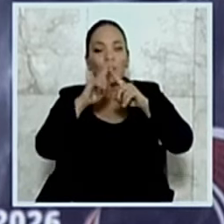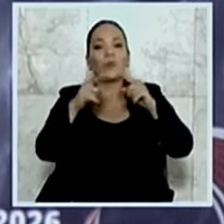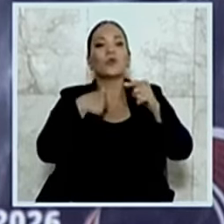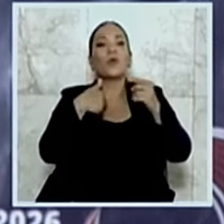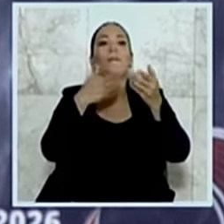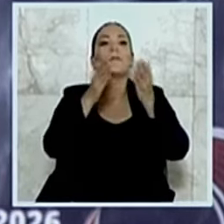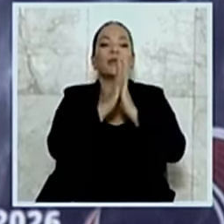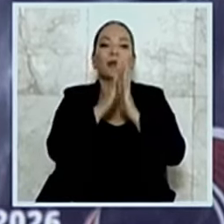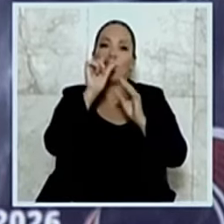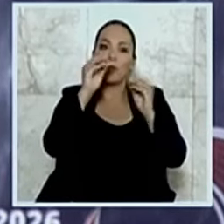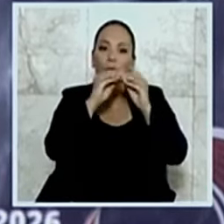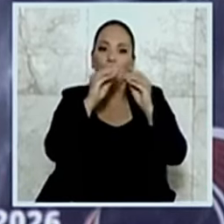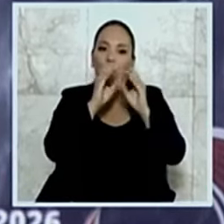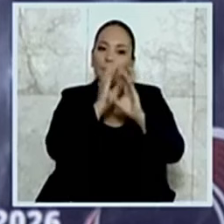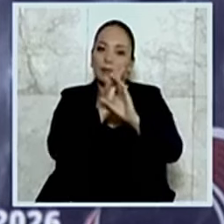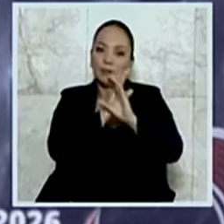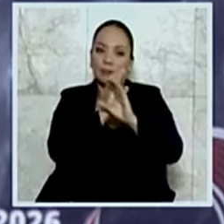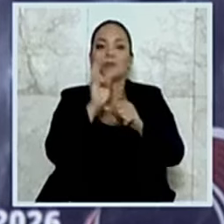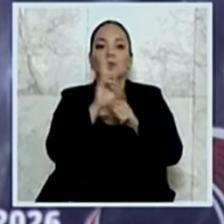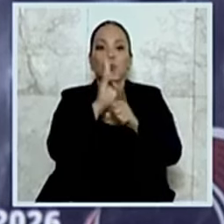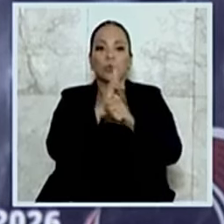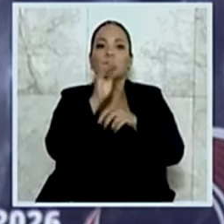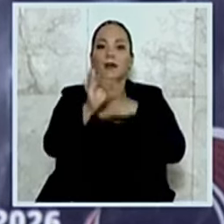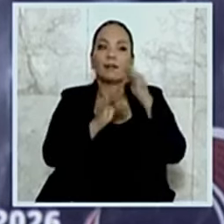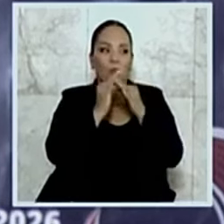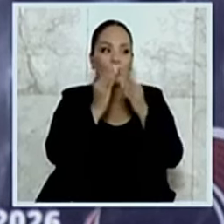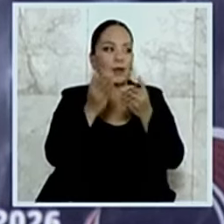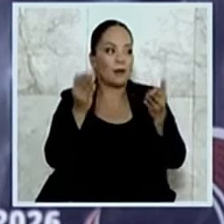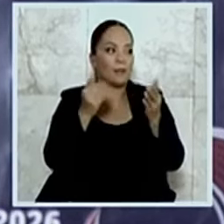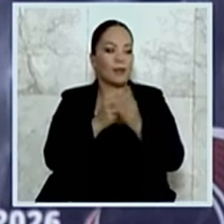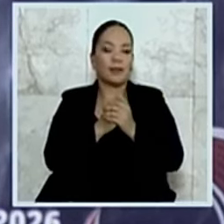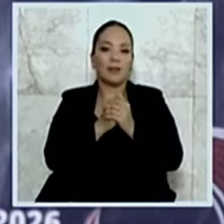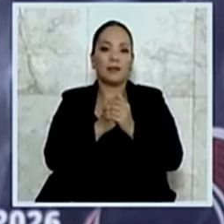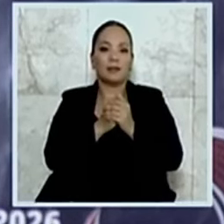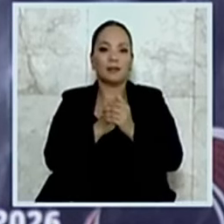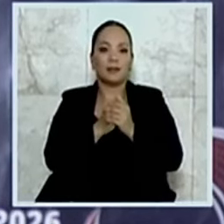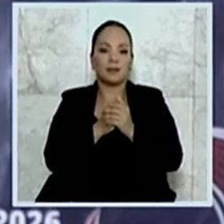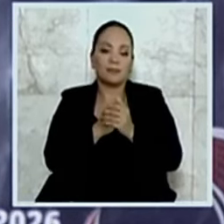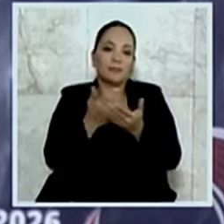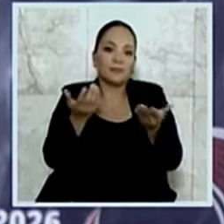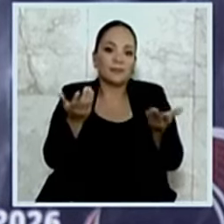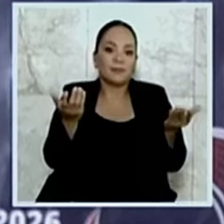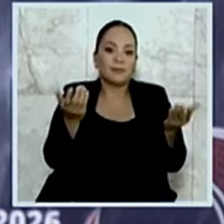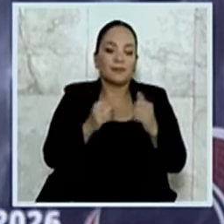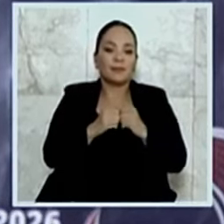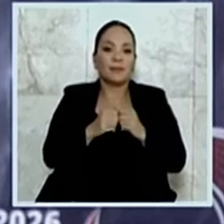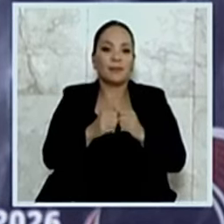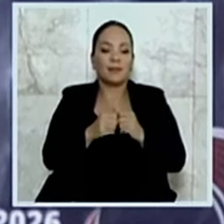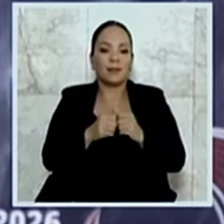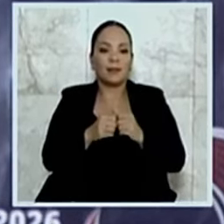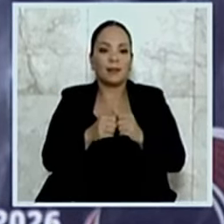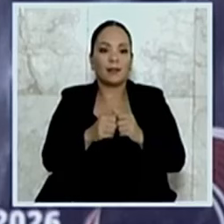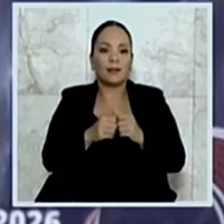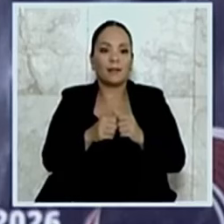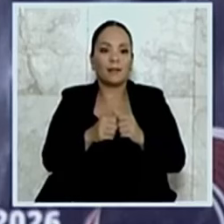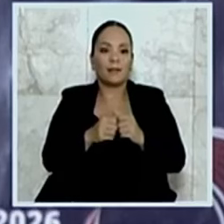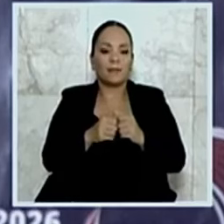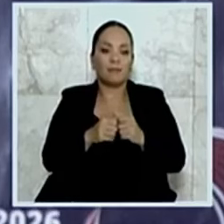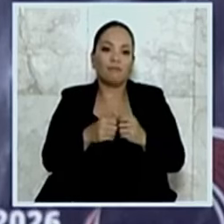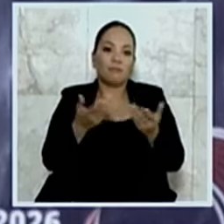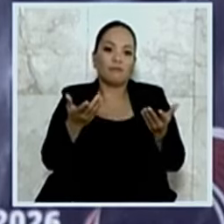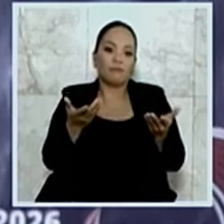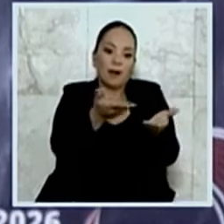para atender este tema. Entonces, de nuevo, agradezco el impulso innovador, pero sí pediría un poco más de